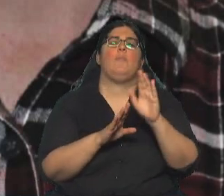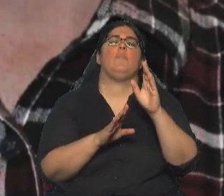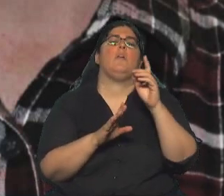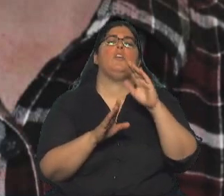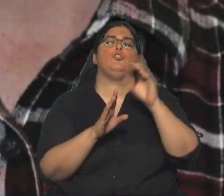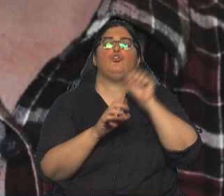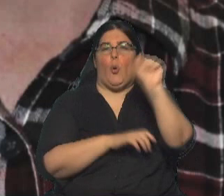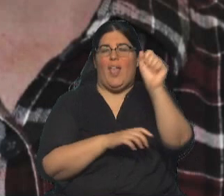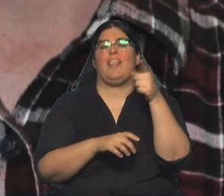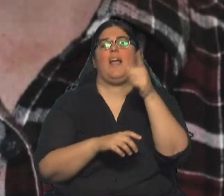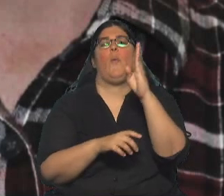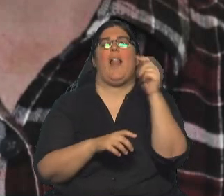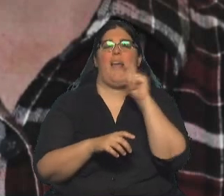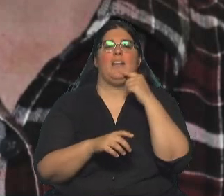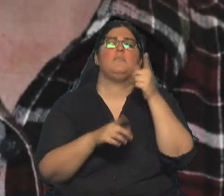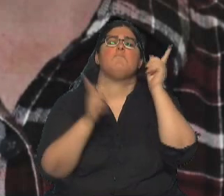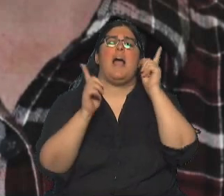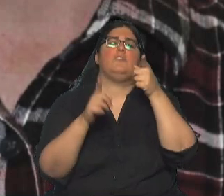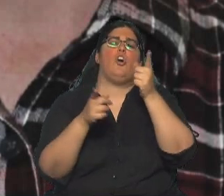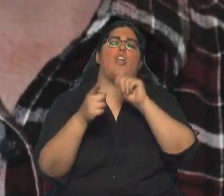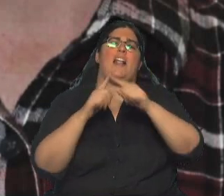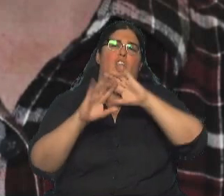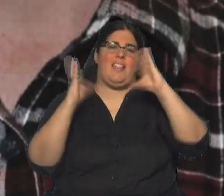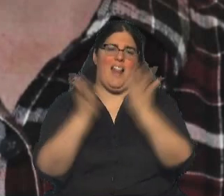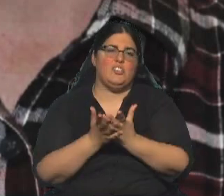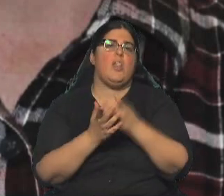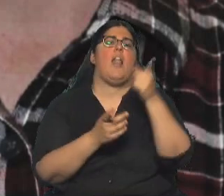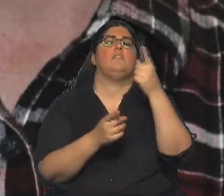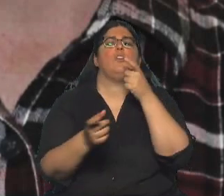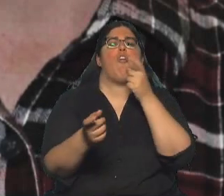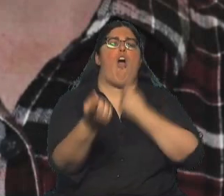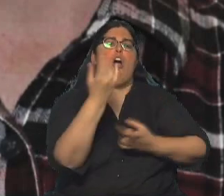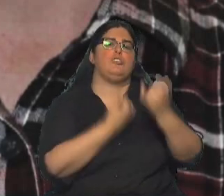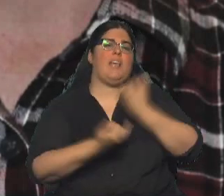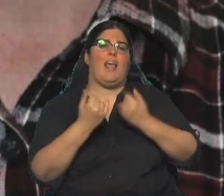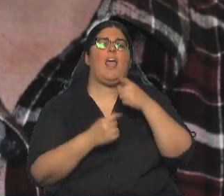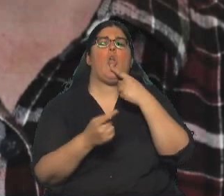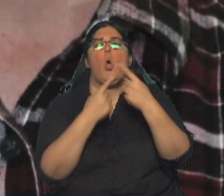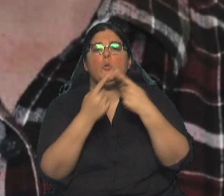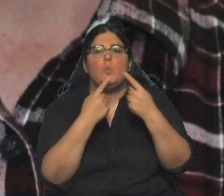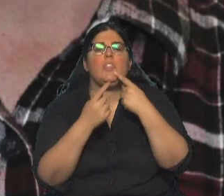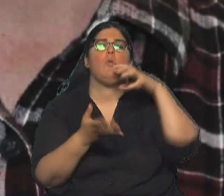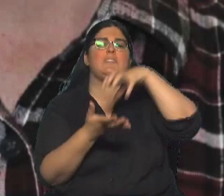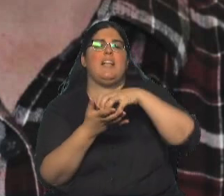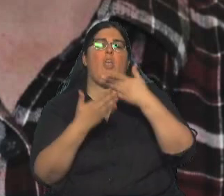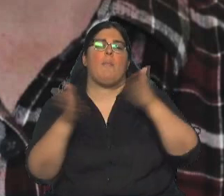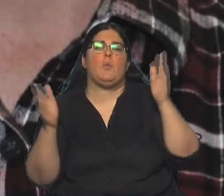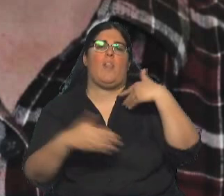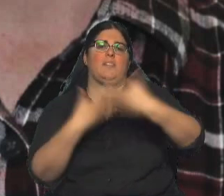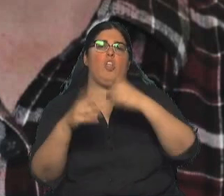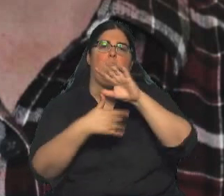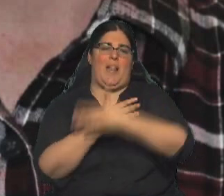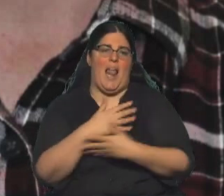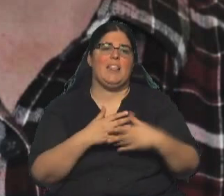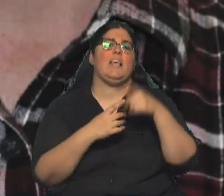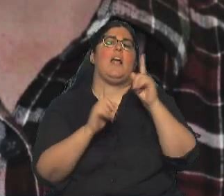Relaciones Internacionales, consejero consultivo del Centro para la Apertura y el Desarrollo de América Latina, colaborador en medios de Argentina, Uruguay,